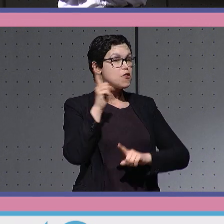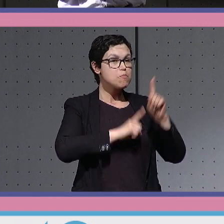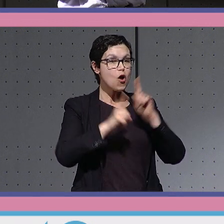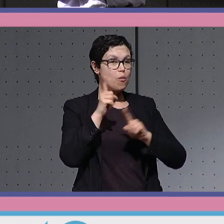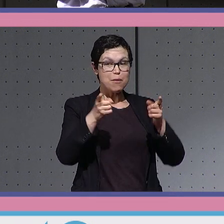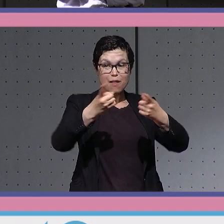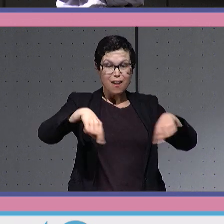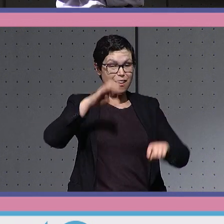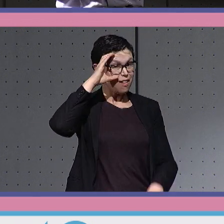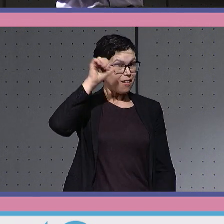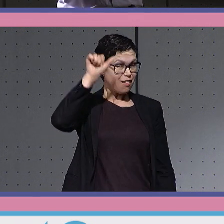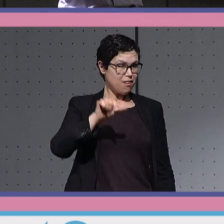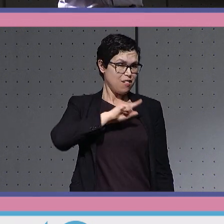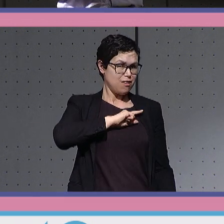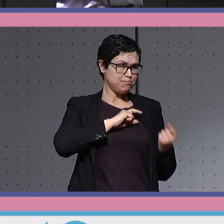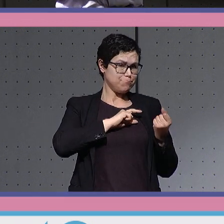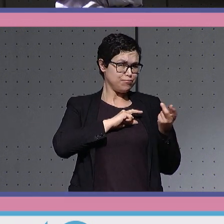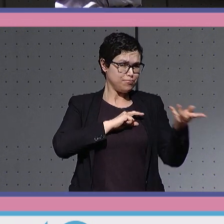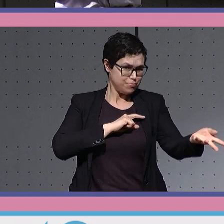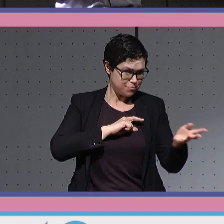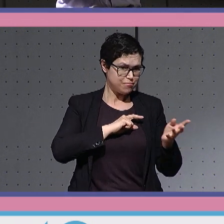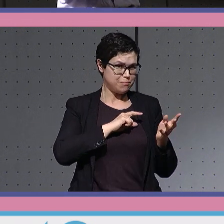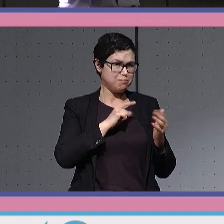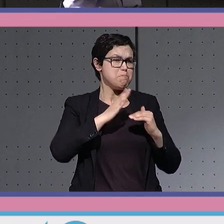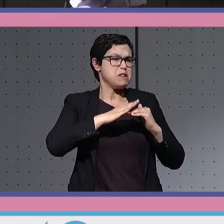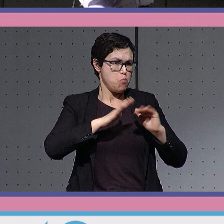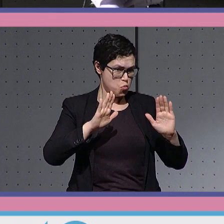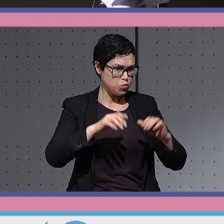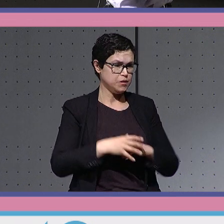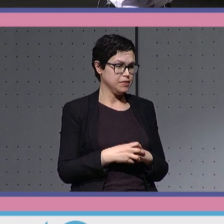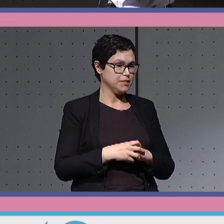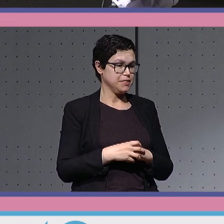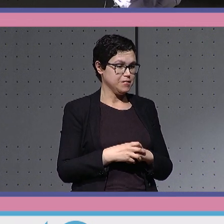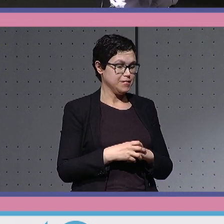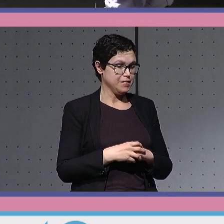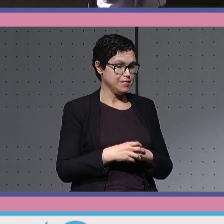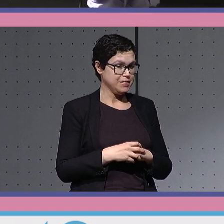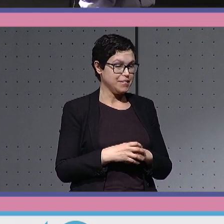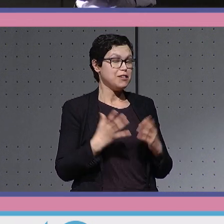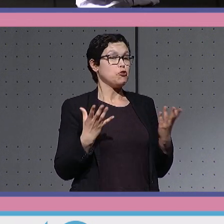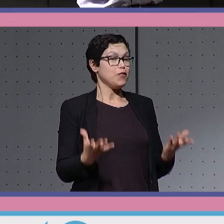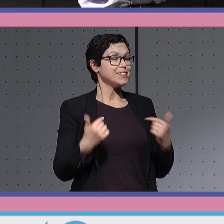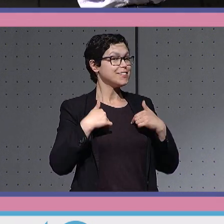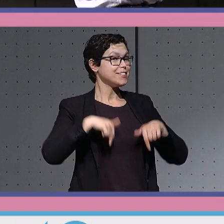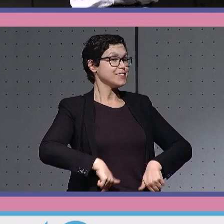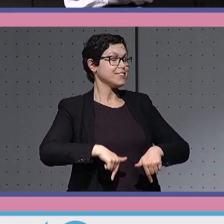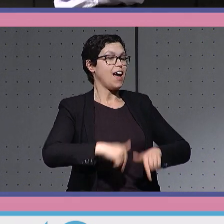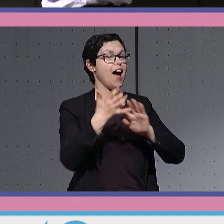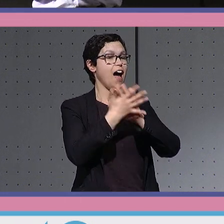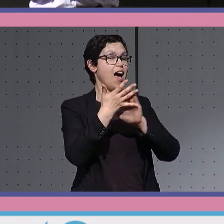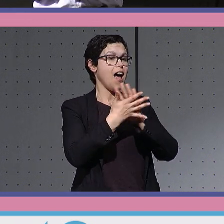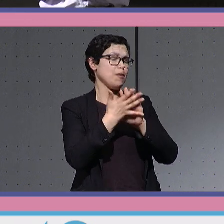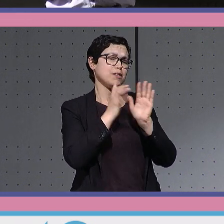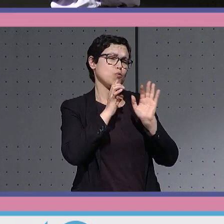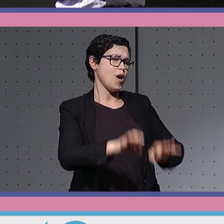todos ya me habéis oído hablar muchas veces, por lo menos el 70%. Y entonces voy a hablar un poquito de lo que hablo